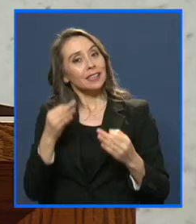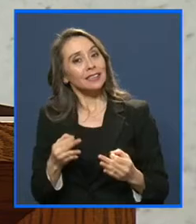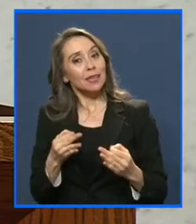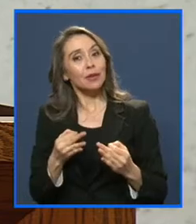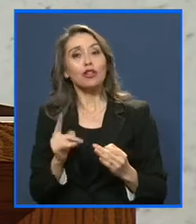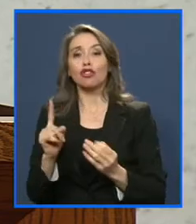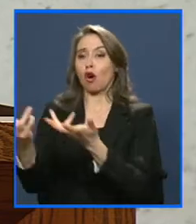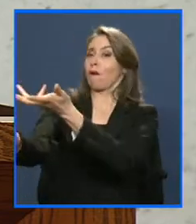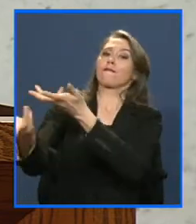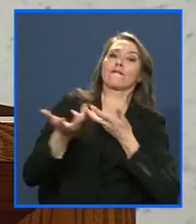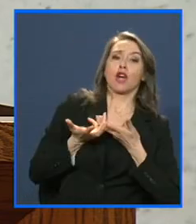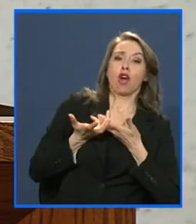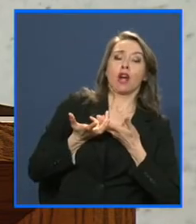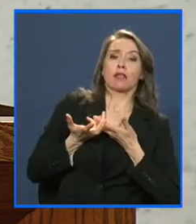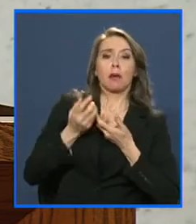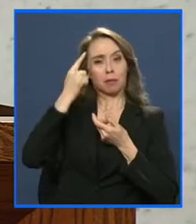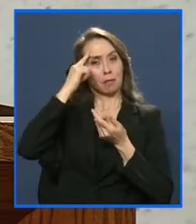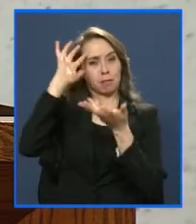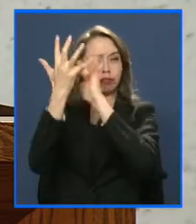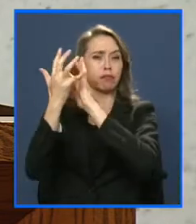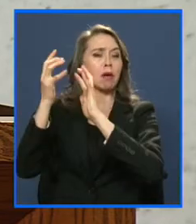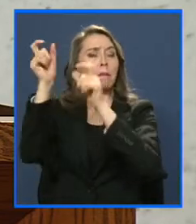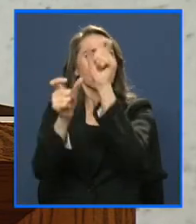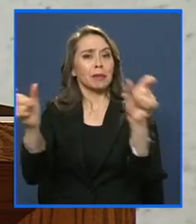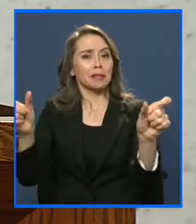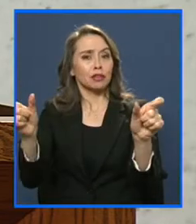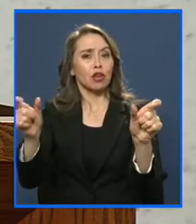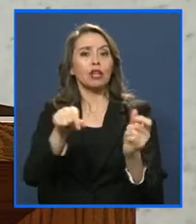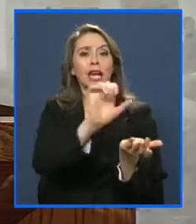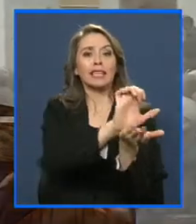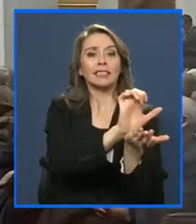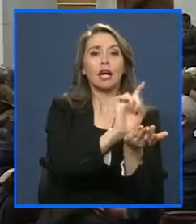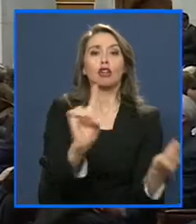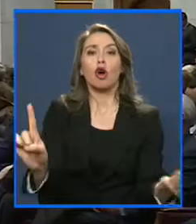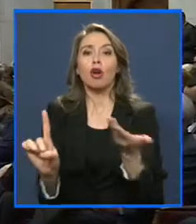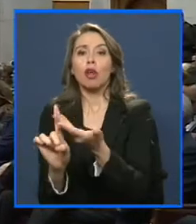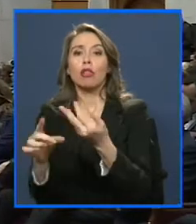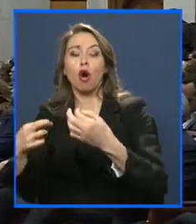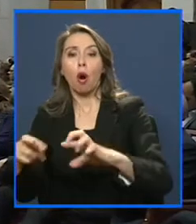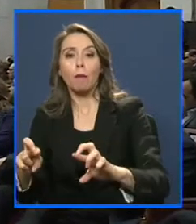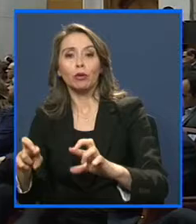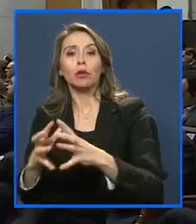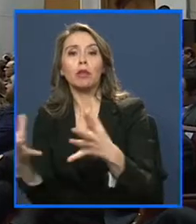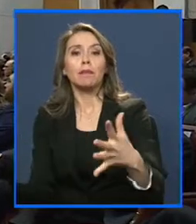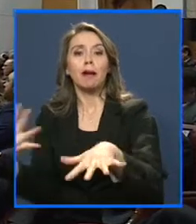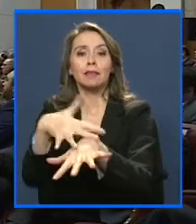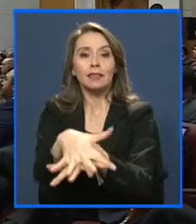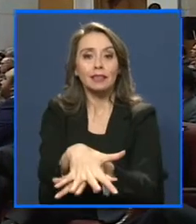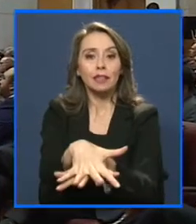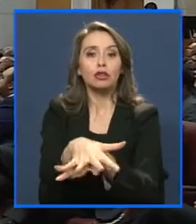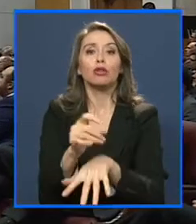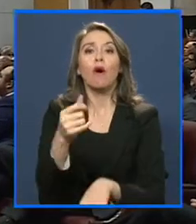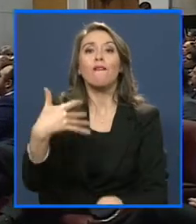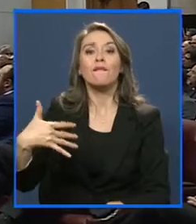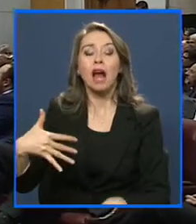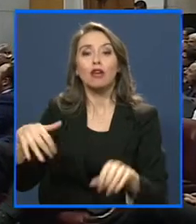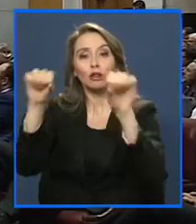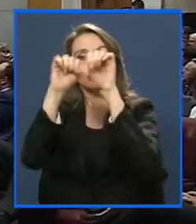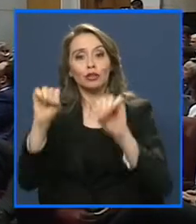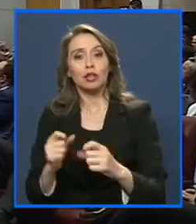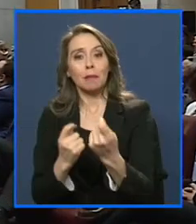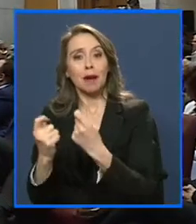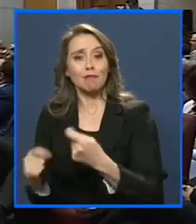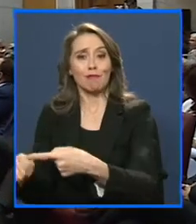de no ser violentado por desadaptados o por individuos a lo que el estado no le dio oportunidades de mayor integración o valoración en un sistema económico